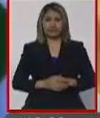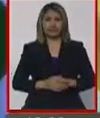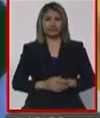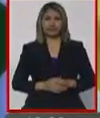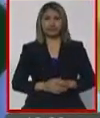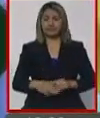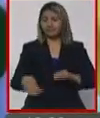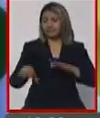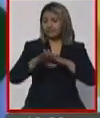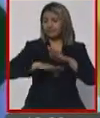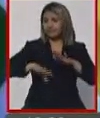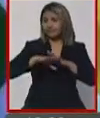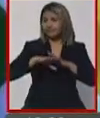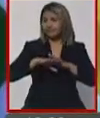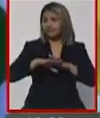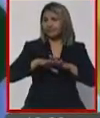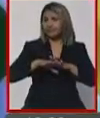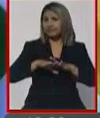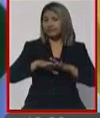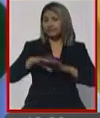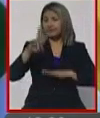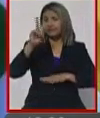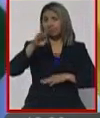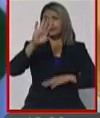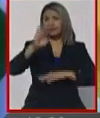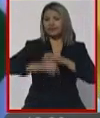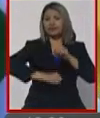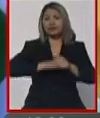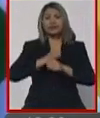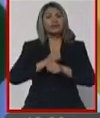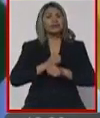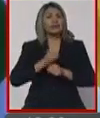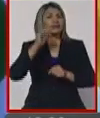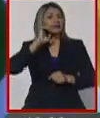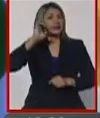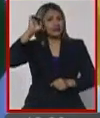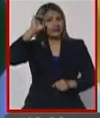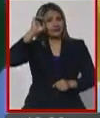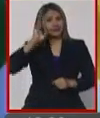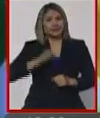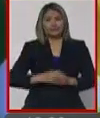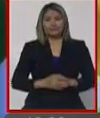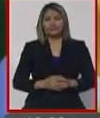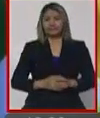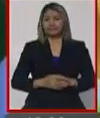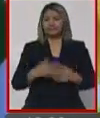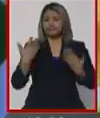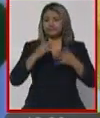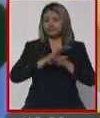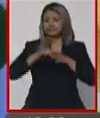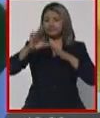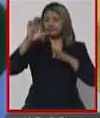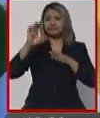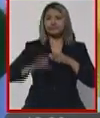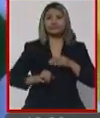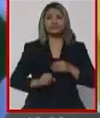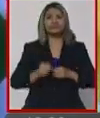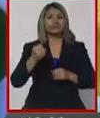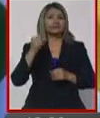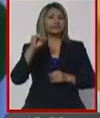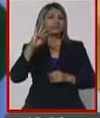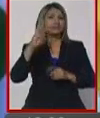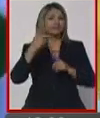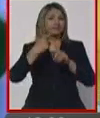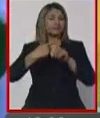Personas menores de 28 años de edad que hayan cumplido una